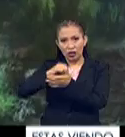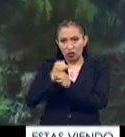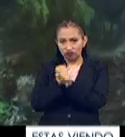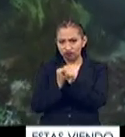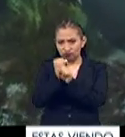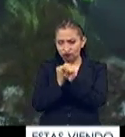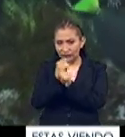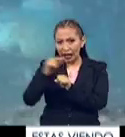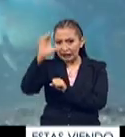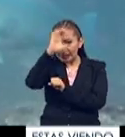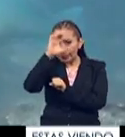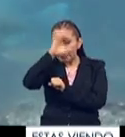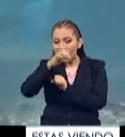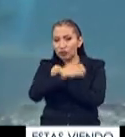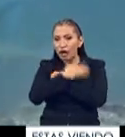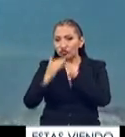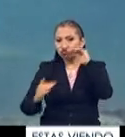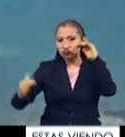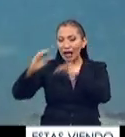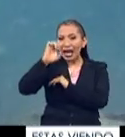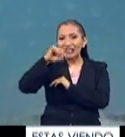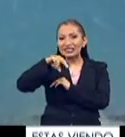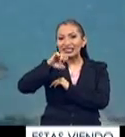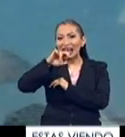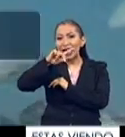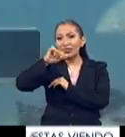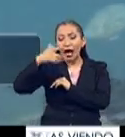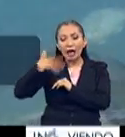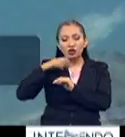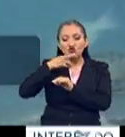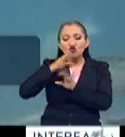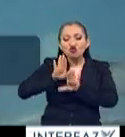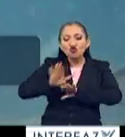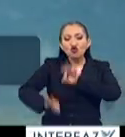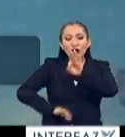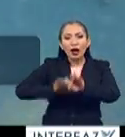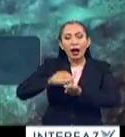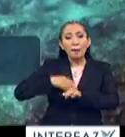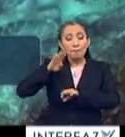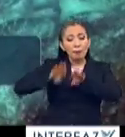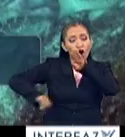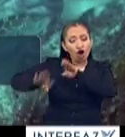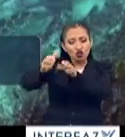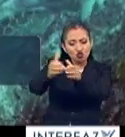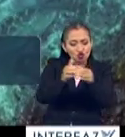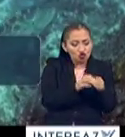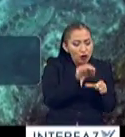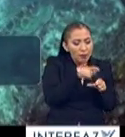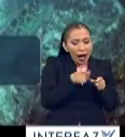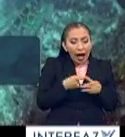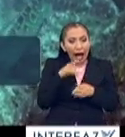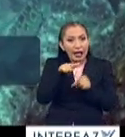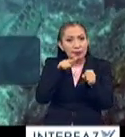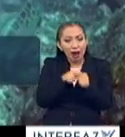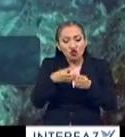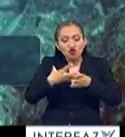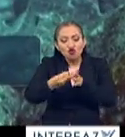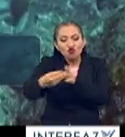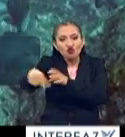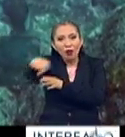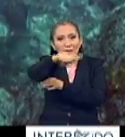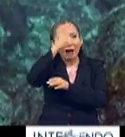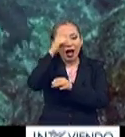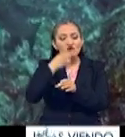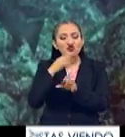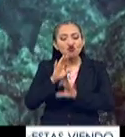Investigación Científica y de Educación Superior de Ensenada, se dedica a la preservación de material biológico que permita la reproducción de las especies con fines